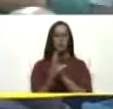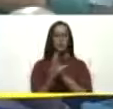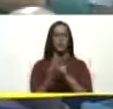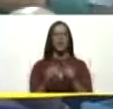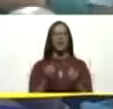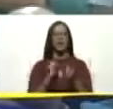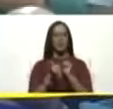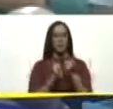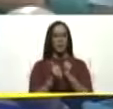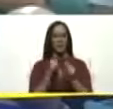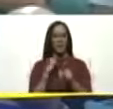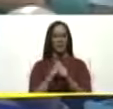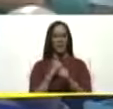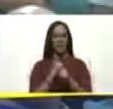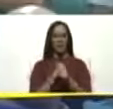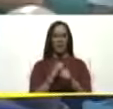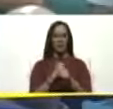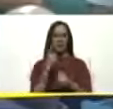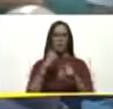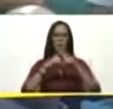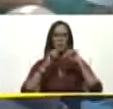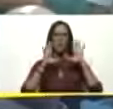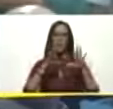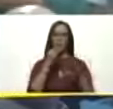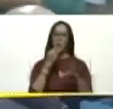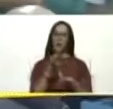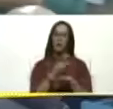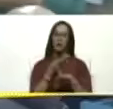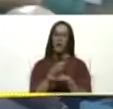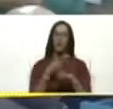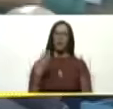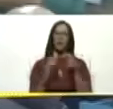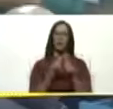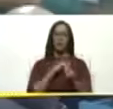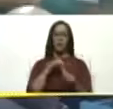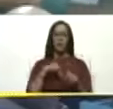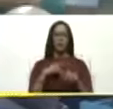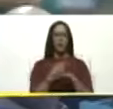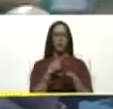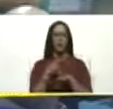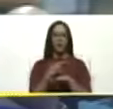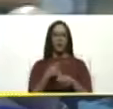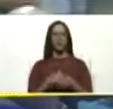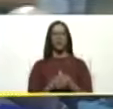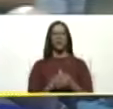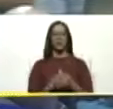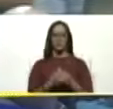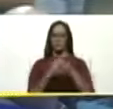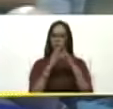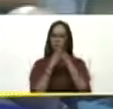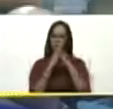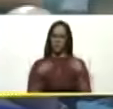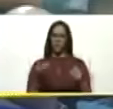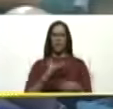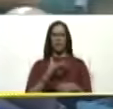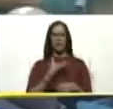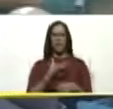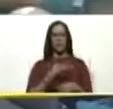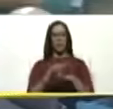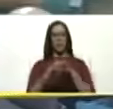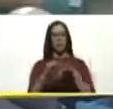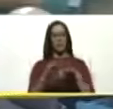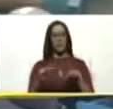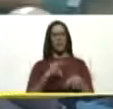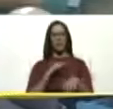lo deportivo, a trabajar en el marco del 1x10 de buen gobierno, junto a nuestro gobernador obrero Ángel Marcano, junto a todos los alcaldes del municipio,